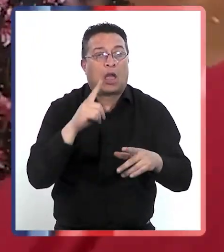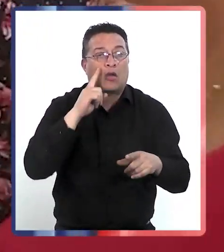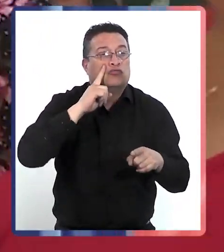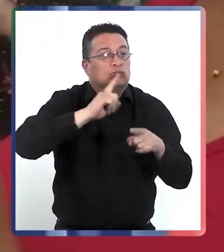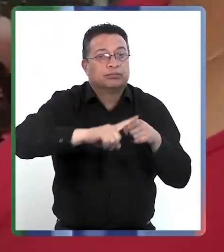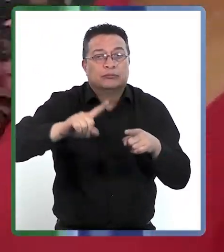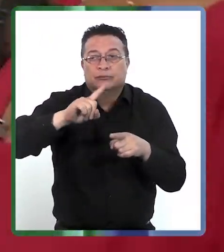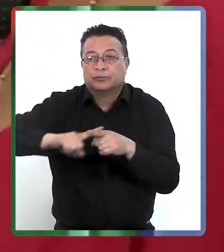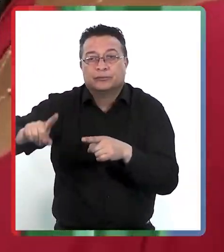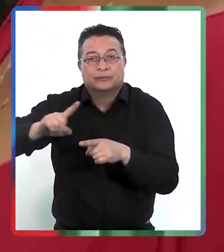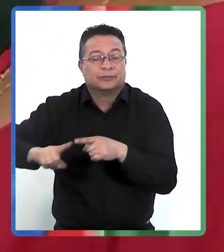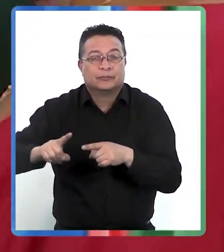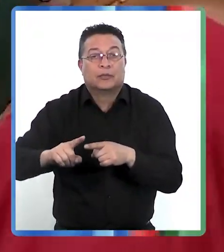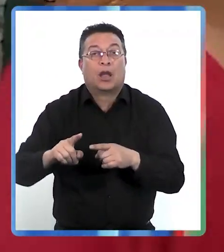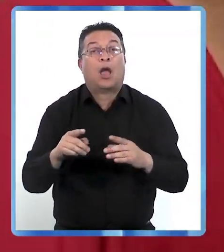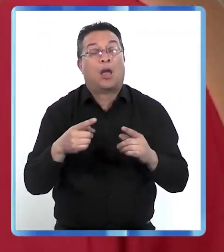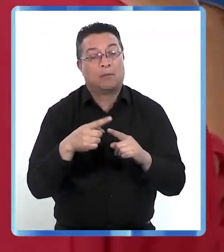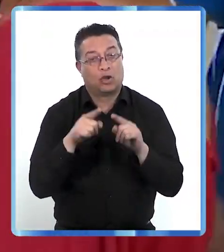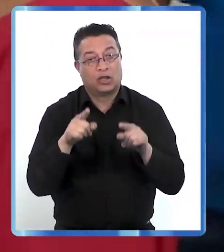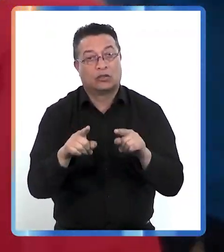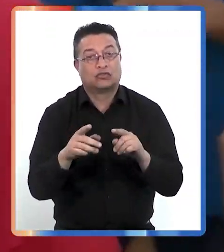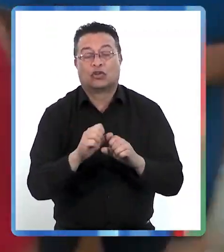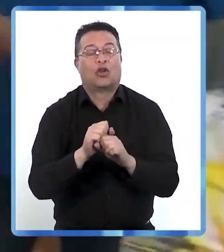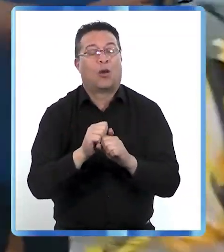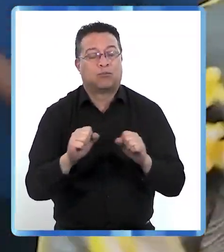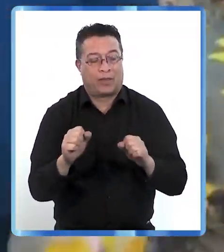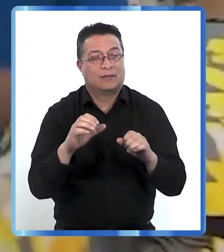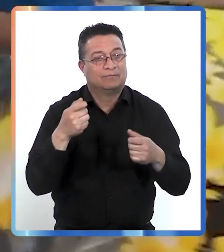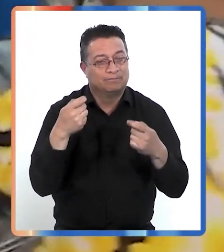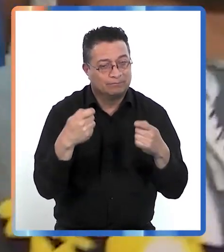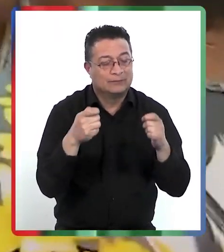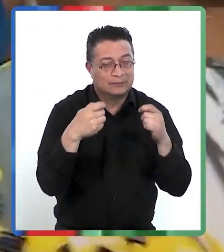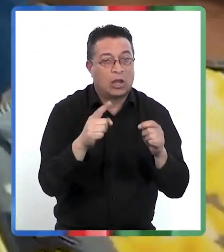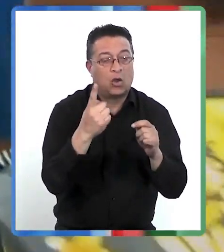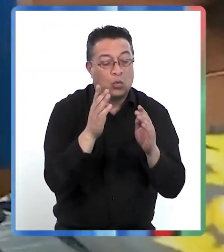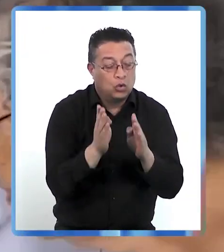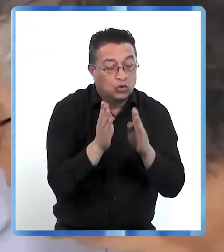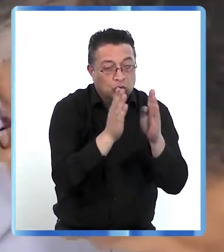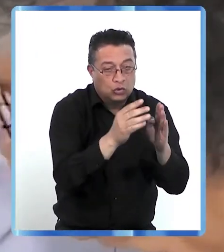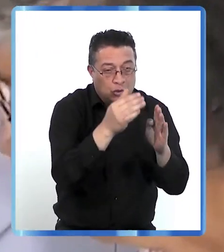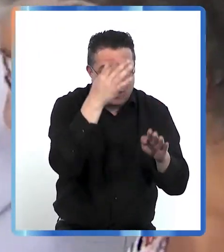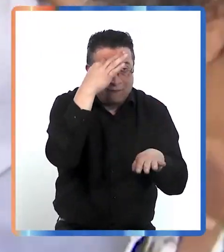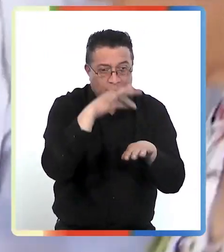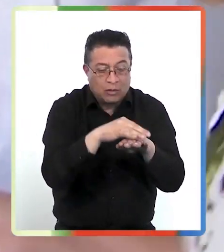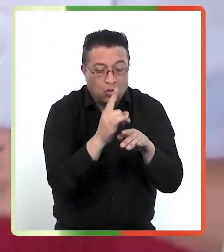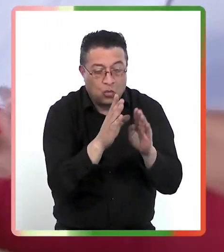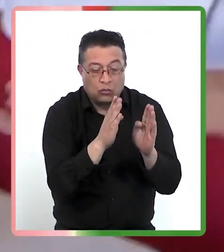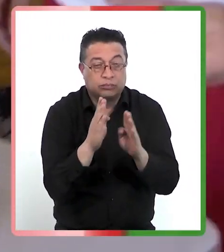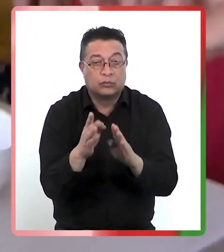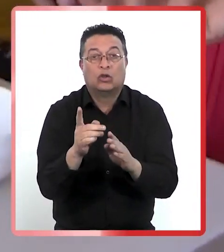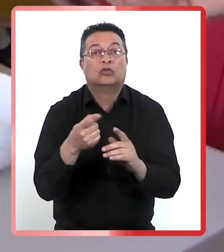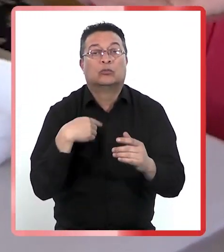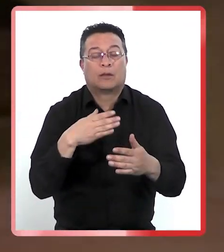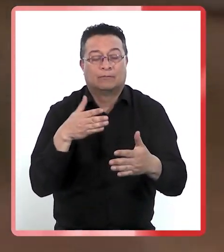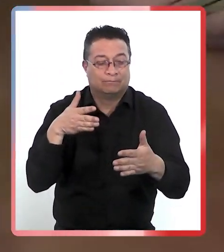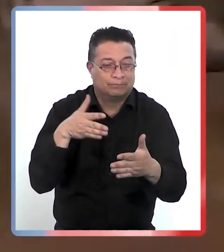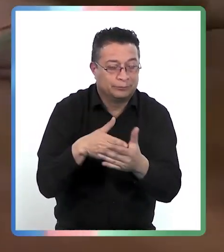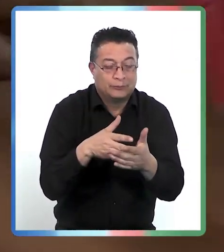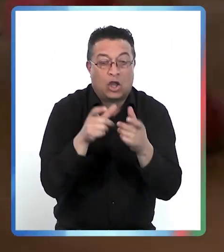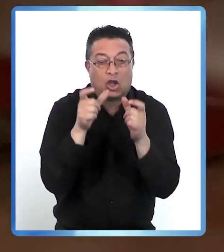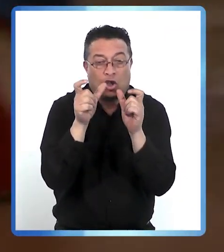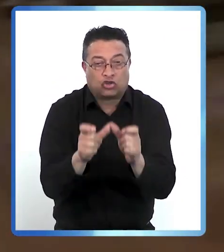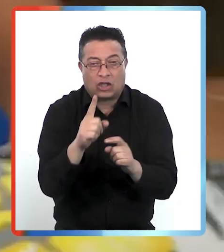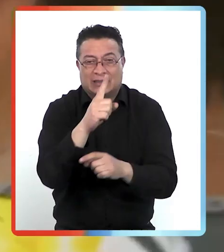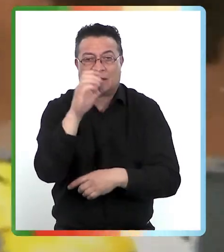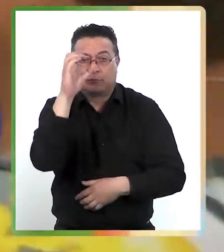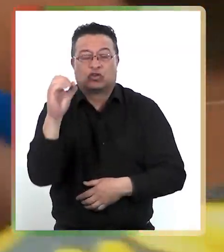fenómenos que no conocemos y que por lo tanto no podemos tratarlo. Y como tratamos una parte nomás de la enfermedad, no estamos pudiendo detenerla